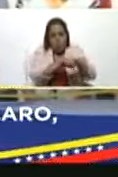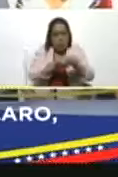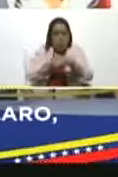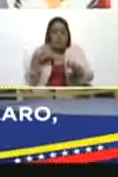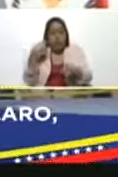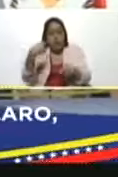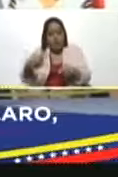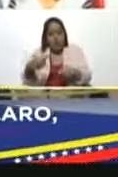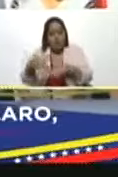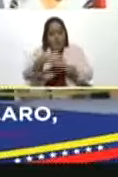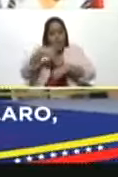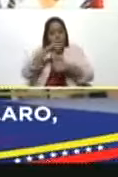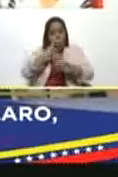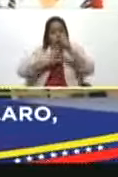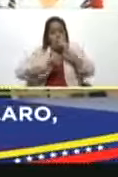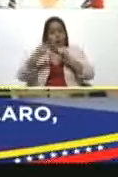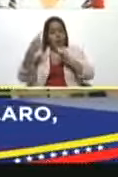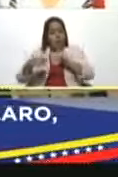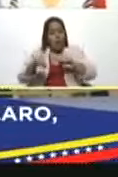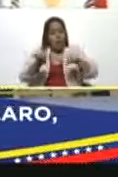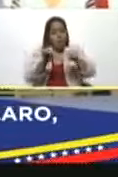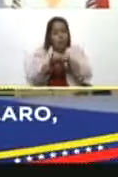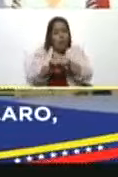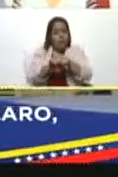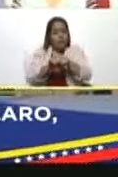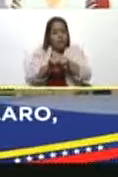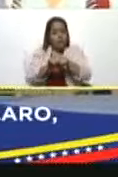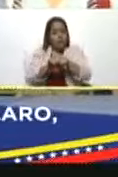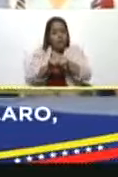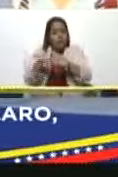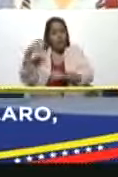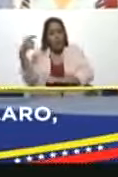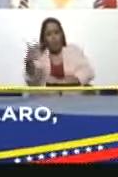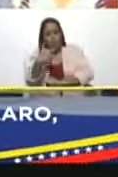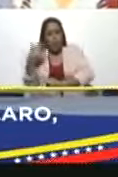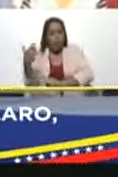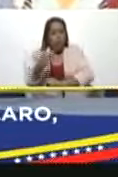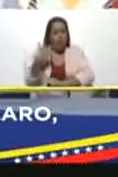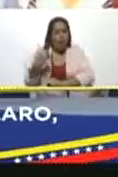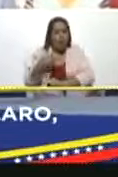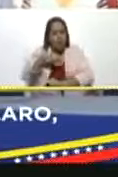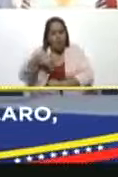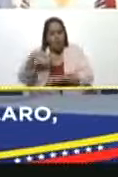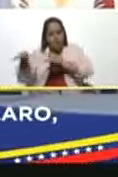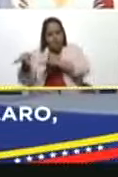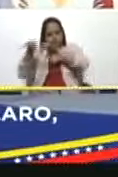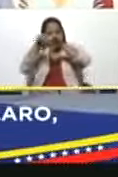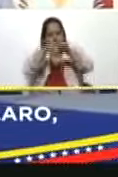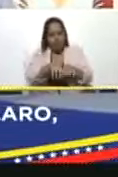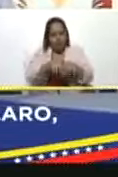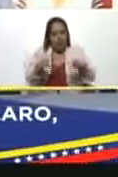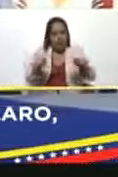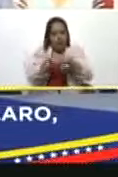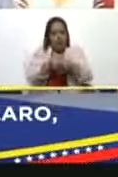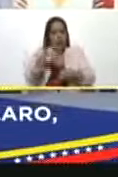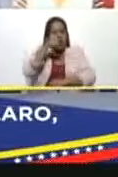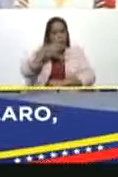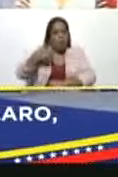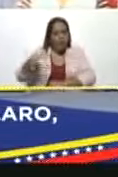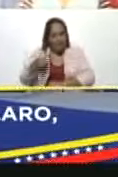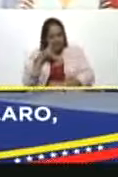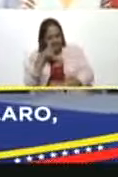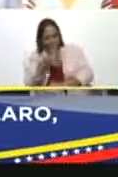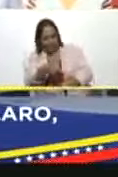Torres. ¿Ah? A parir la tubería. La parimos, la trajimos. El Poder Popular